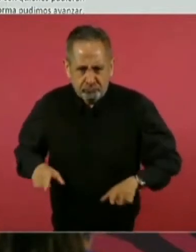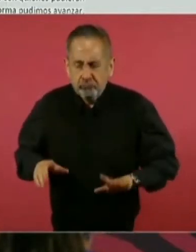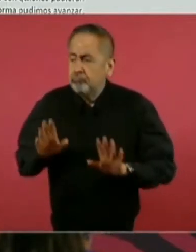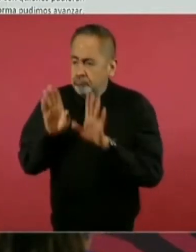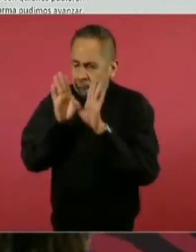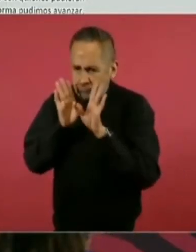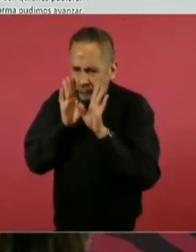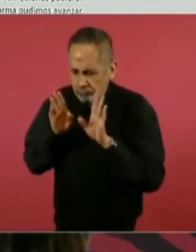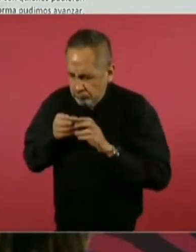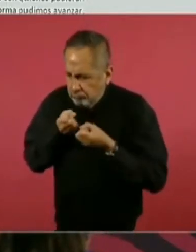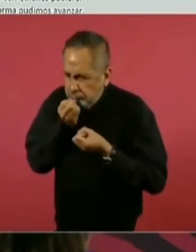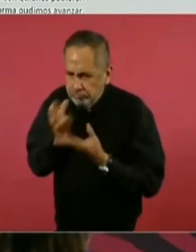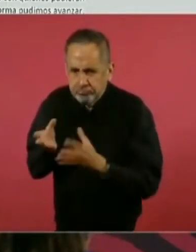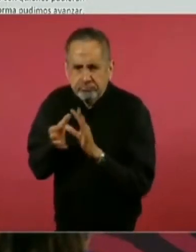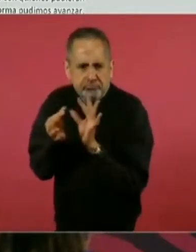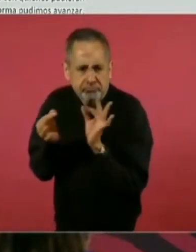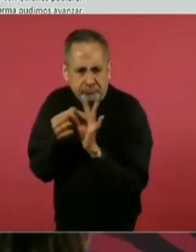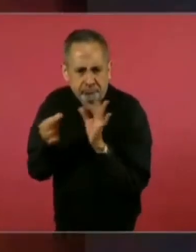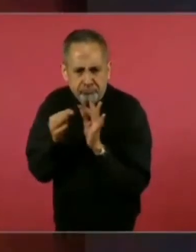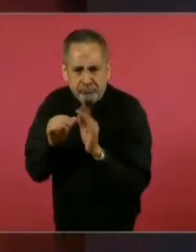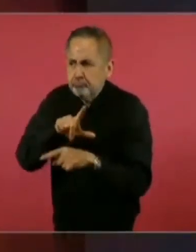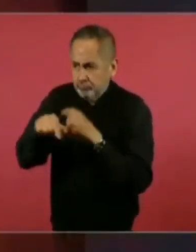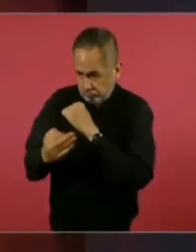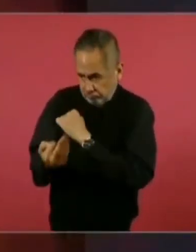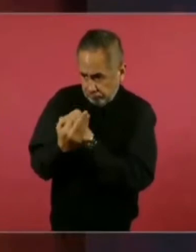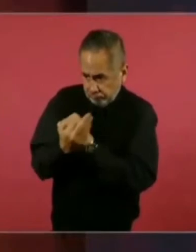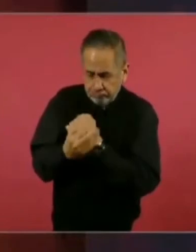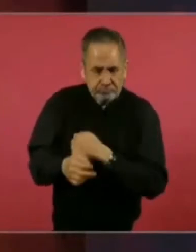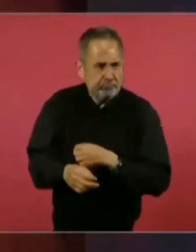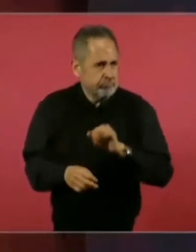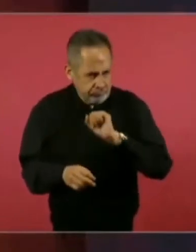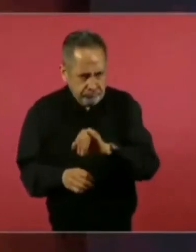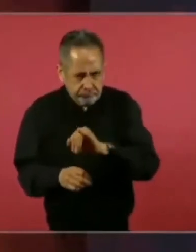testigo protegido y como resultado